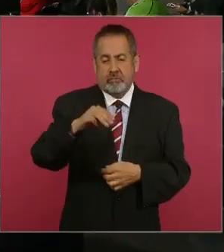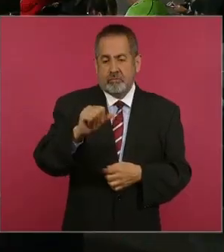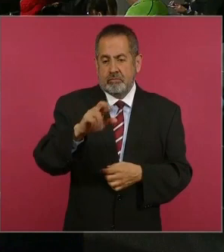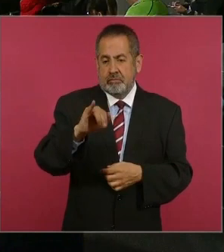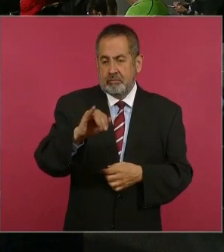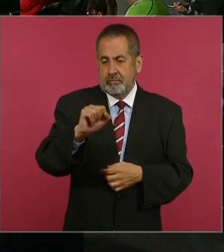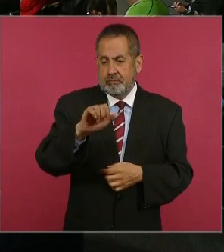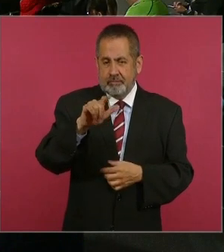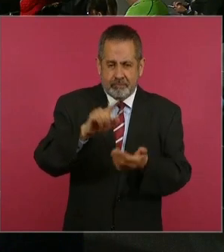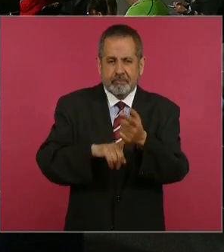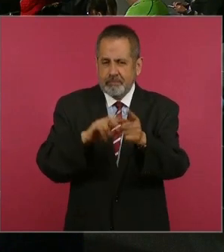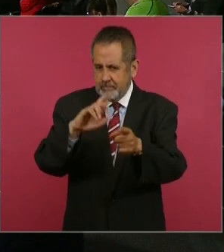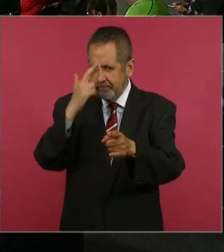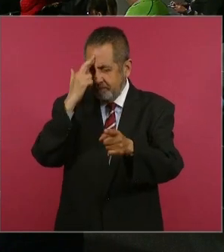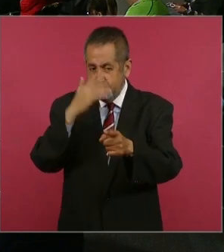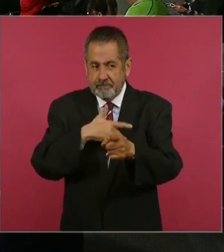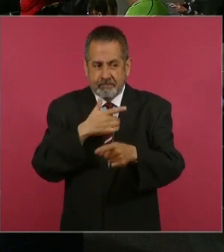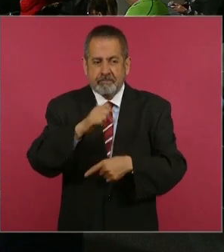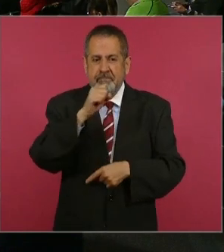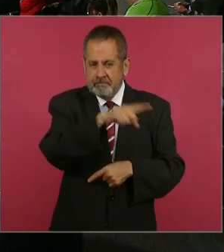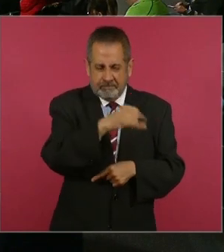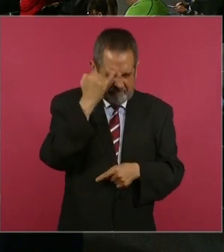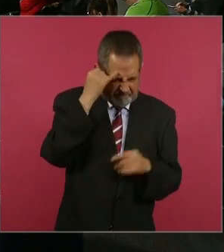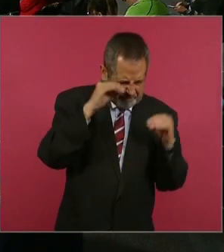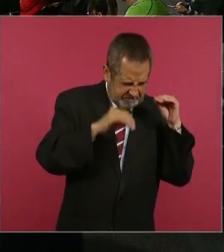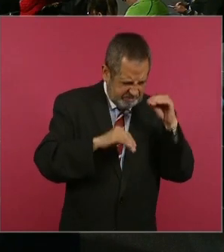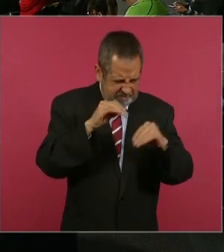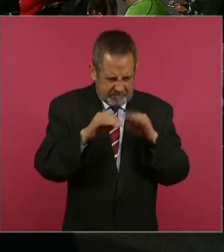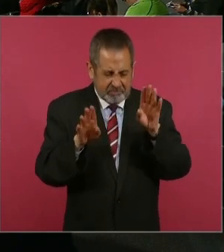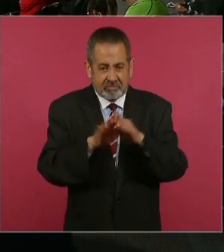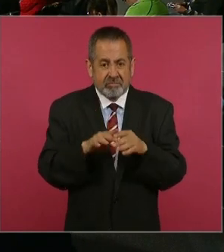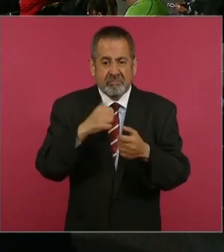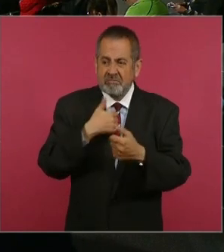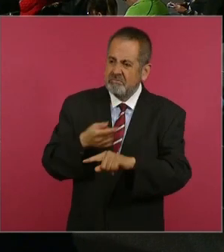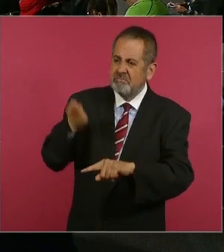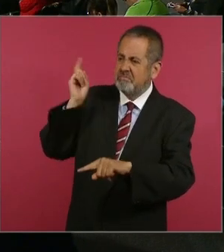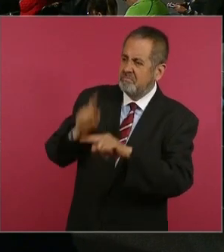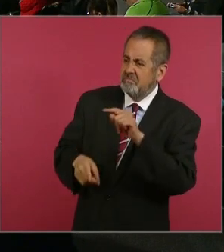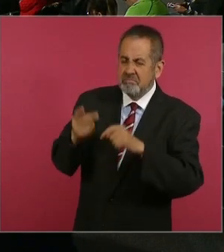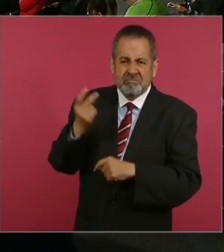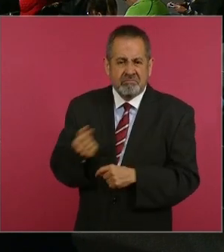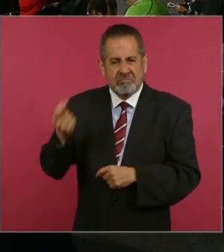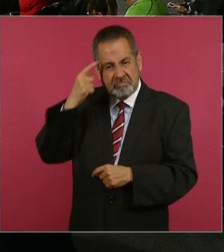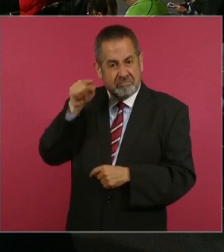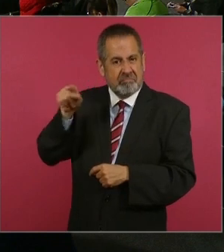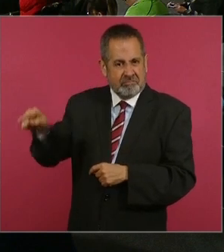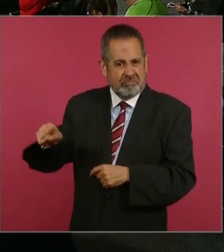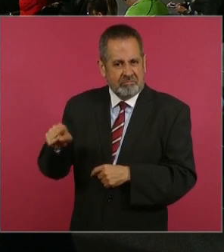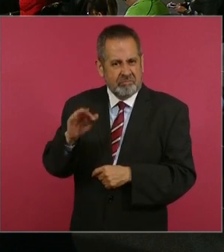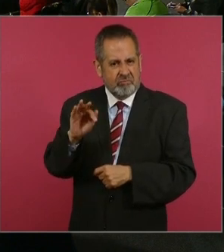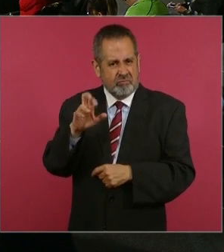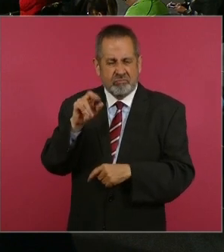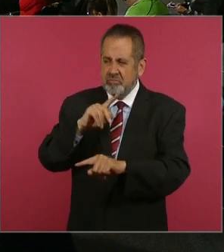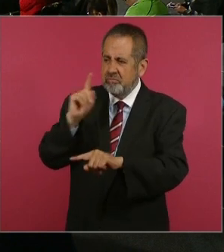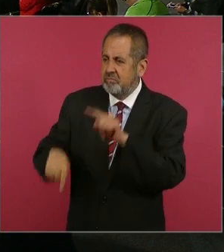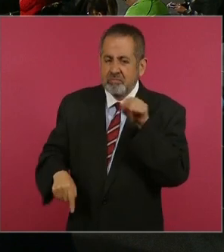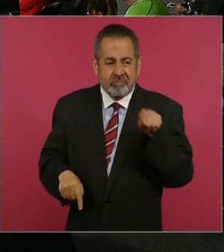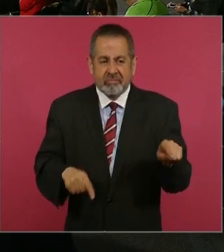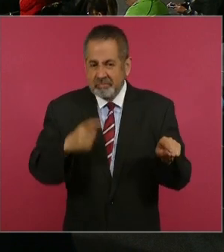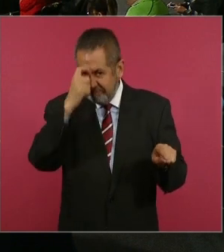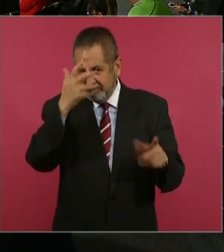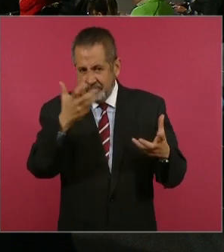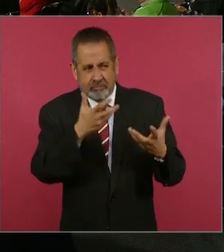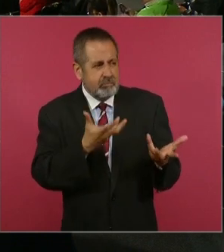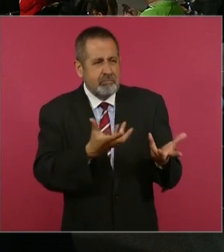usted recordará fue la artífice del desafuero del que usted sufrió presidente Qué opinión le